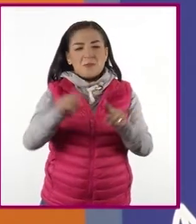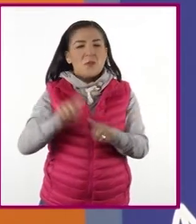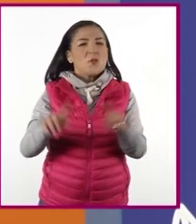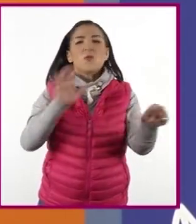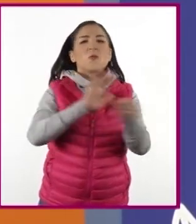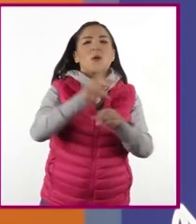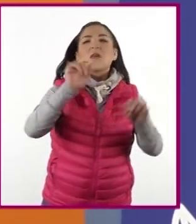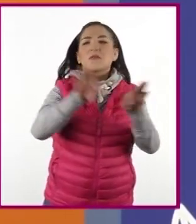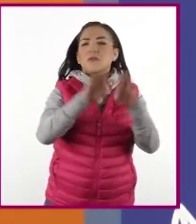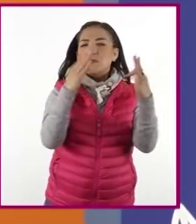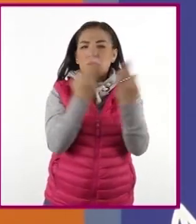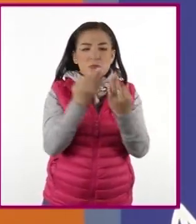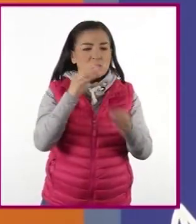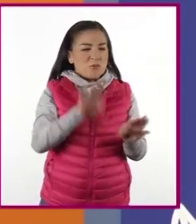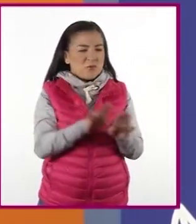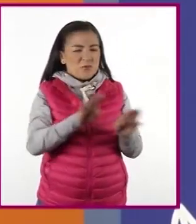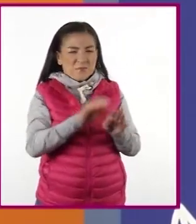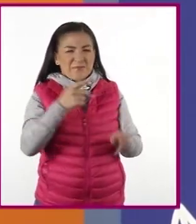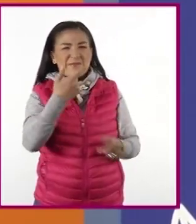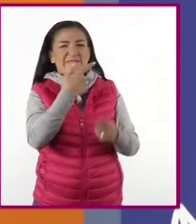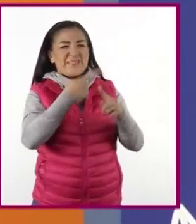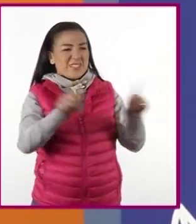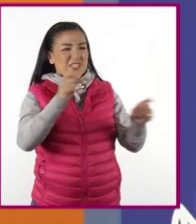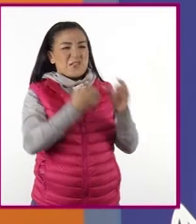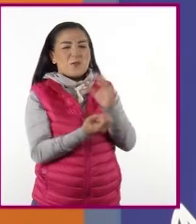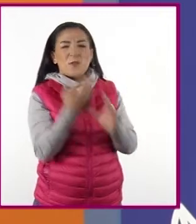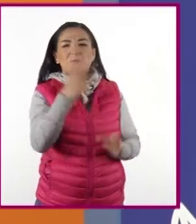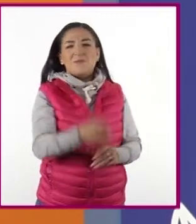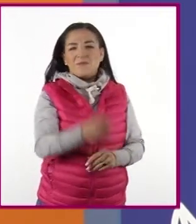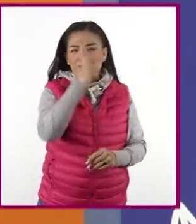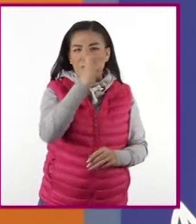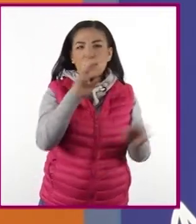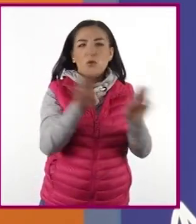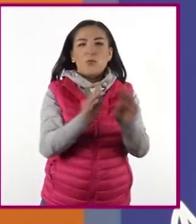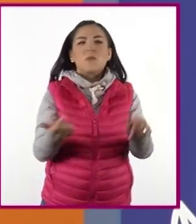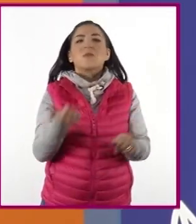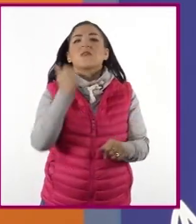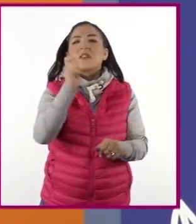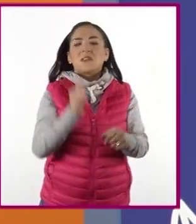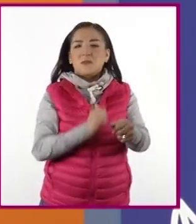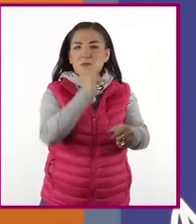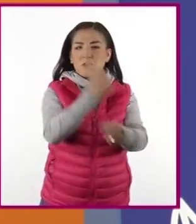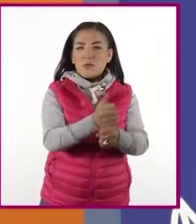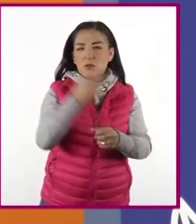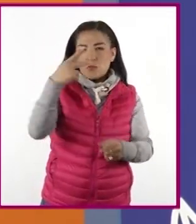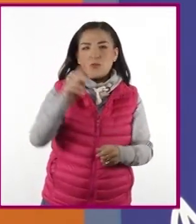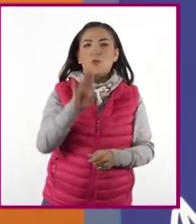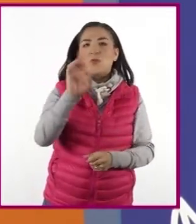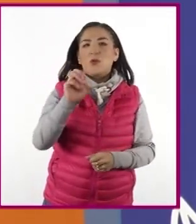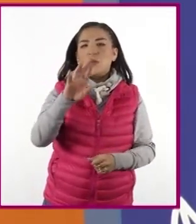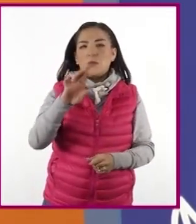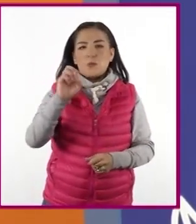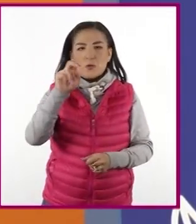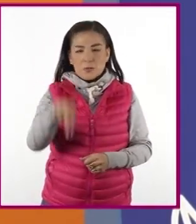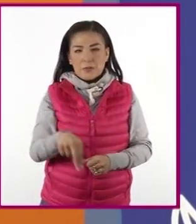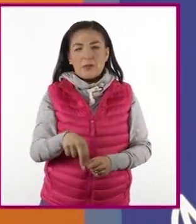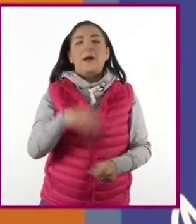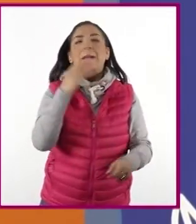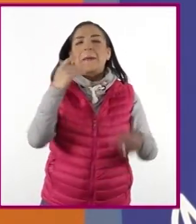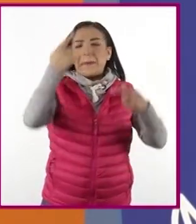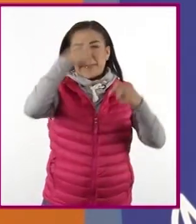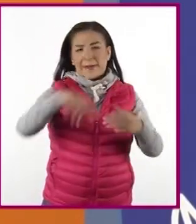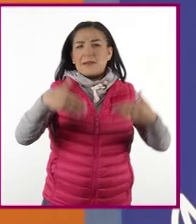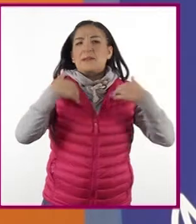diferentes grupos sociales ante estas nuevas medidas implementadas por los Borbones? Para comprenderlo, en